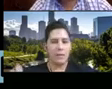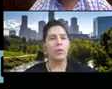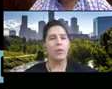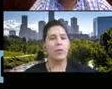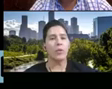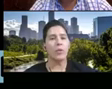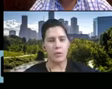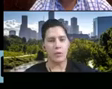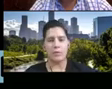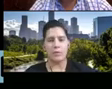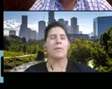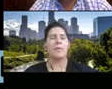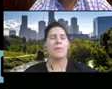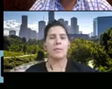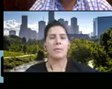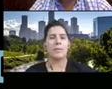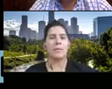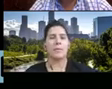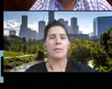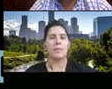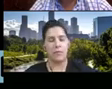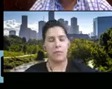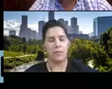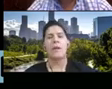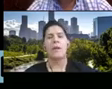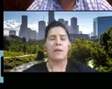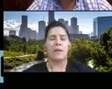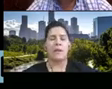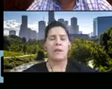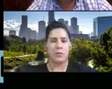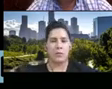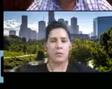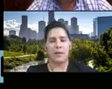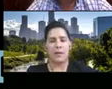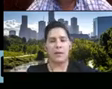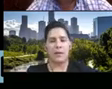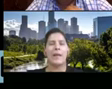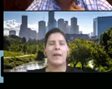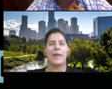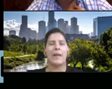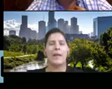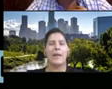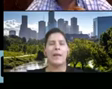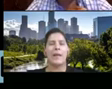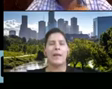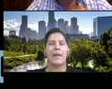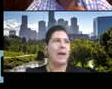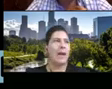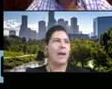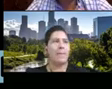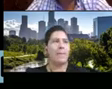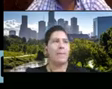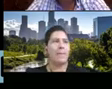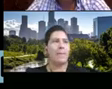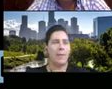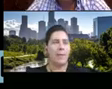tenemos competencias femeniles, competencias infantiles, pero también tenemos una exposición ganadera que es justamente la gente que va a, principalmente